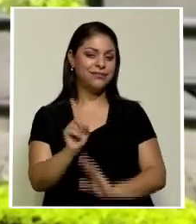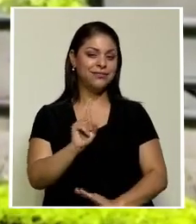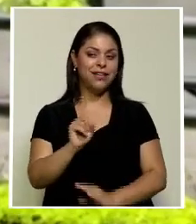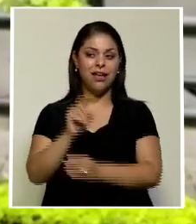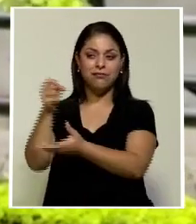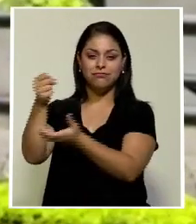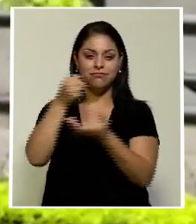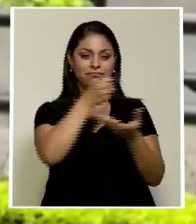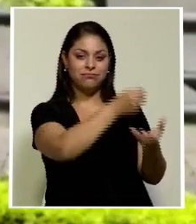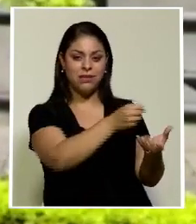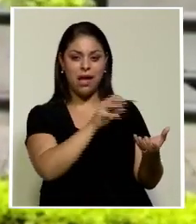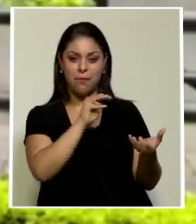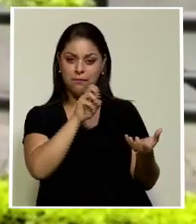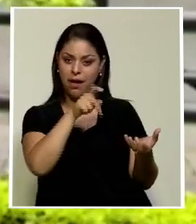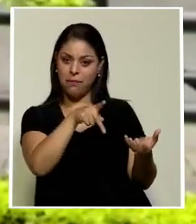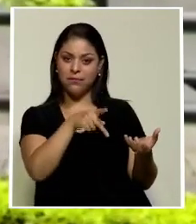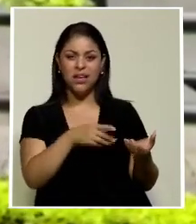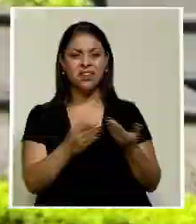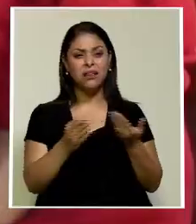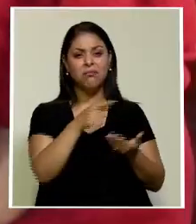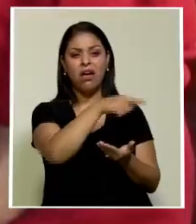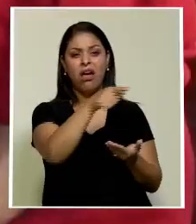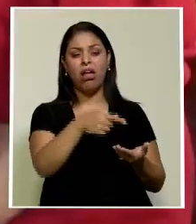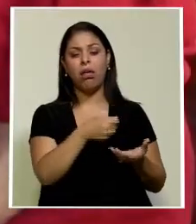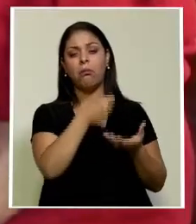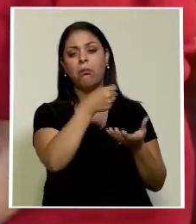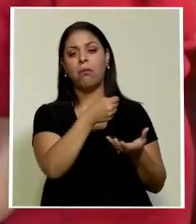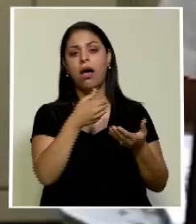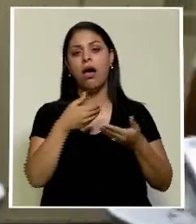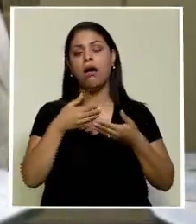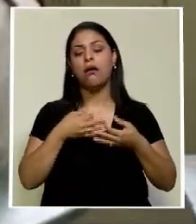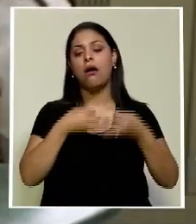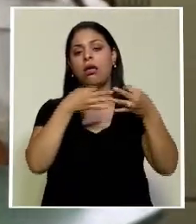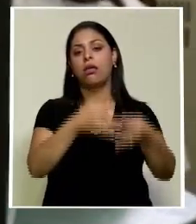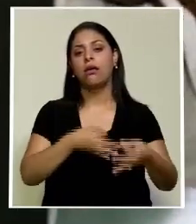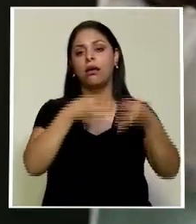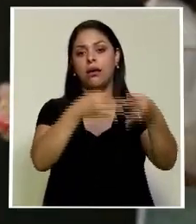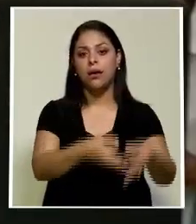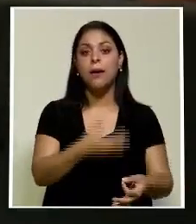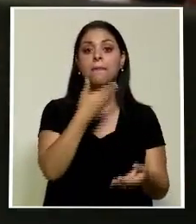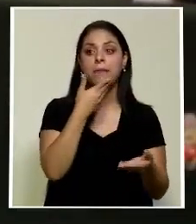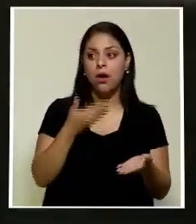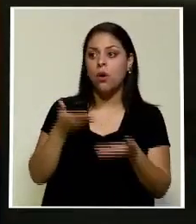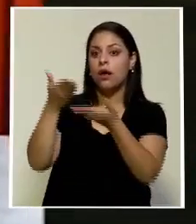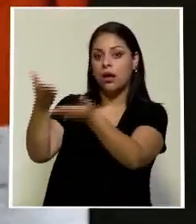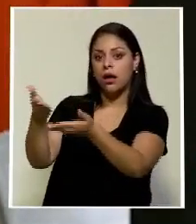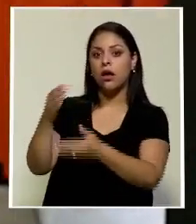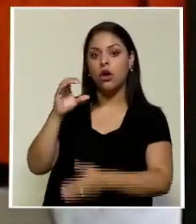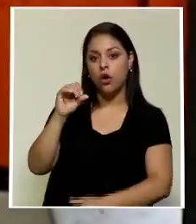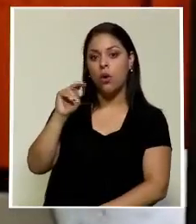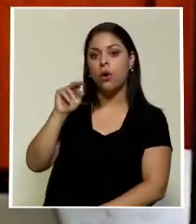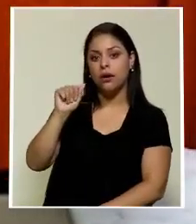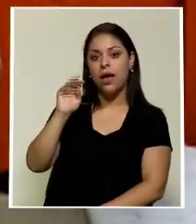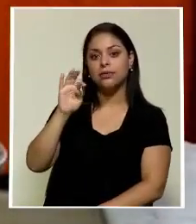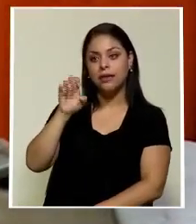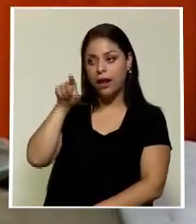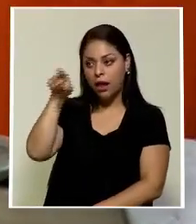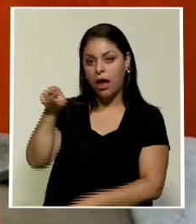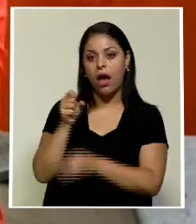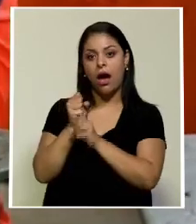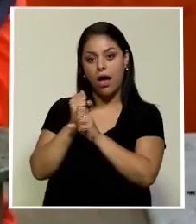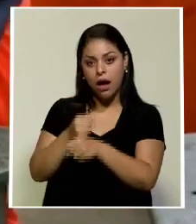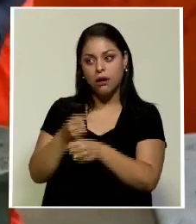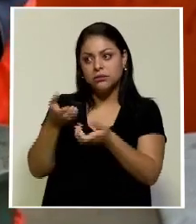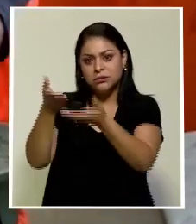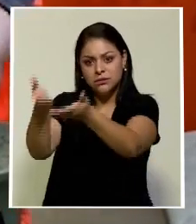al MEP y más bien podría atrasar el proyecto como tal. Démosle la fuerza a Fonatel para que lo desarrolle, démosle las herramientas para que lo puedan